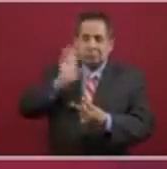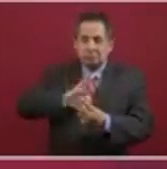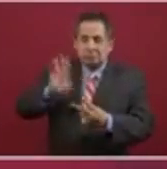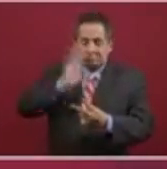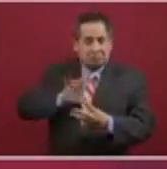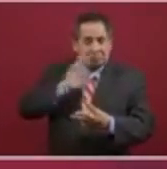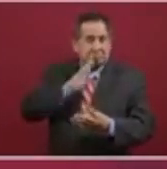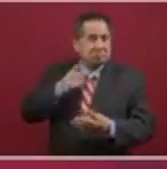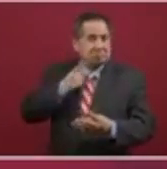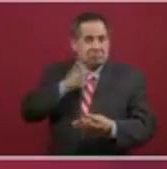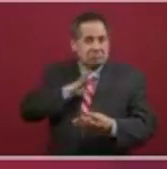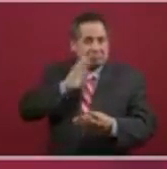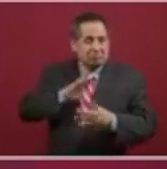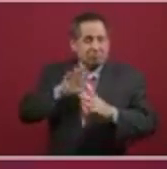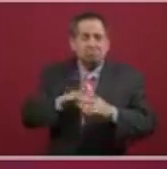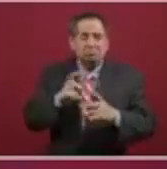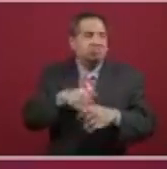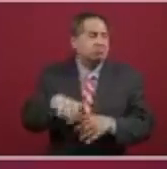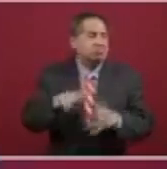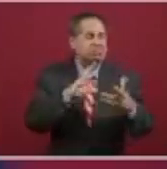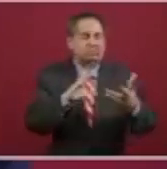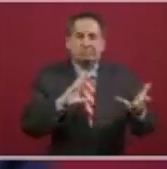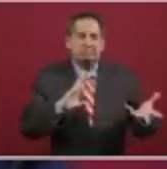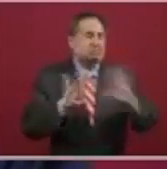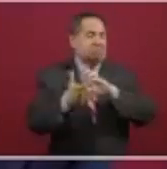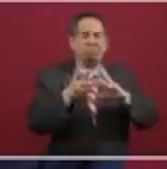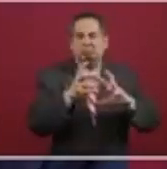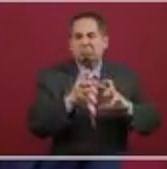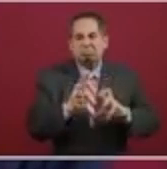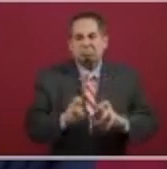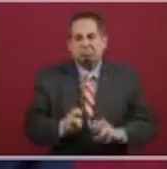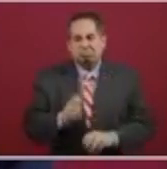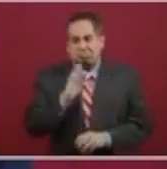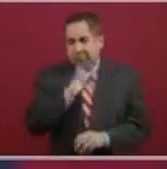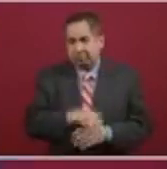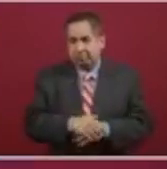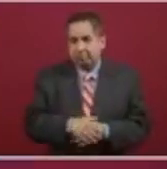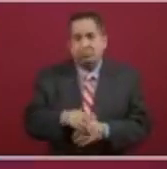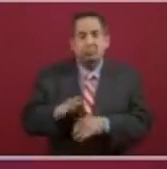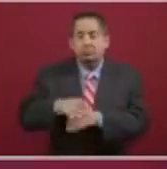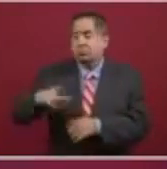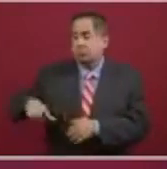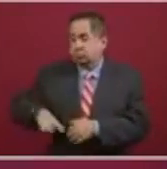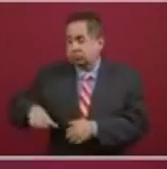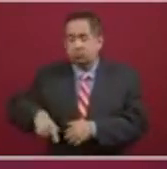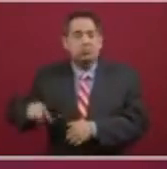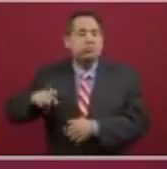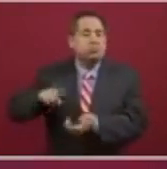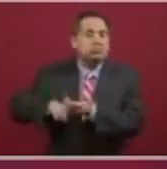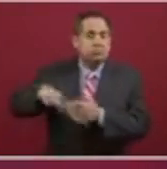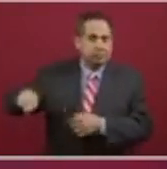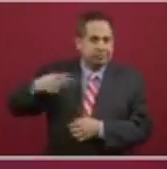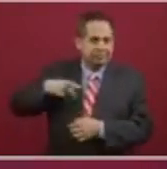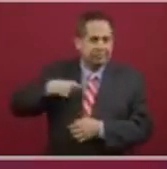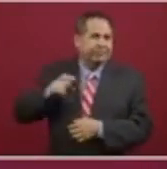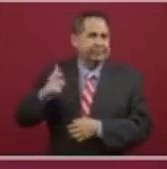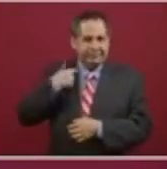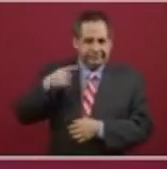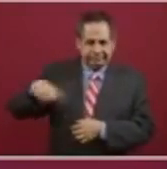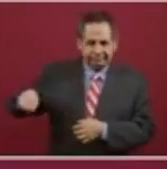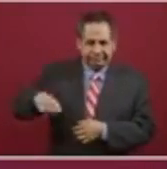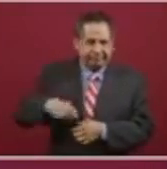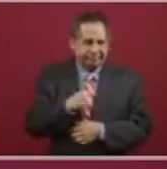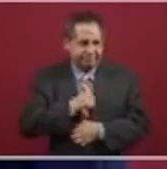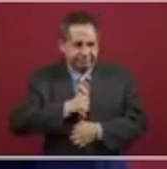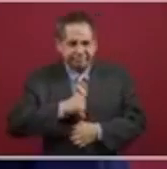porque los gobernantes y los traficantes de influencia se dedicaron a